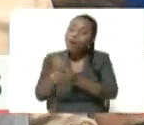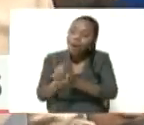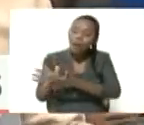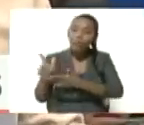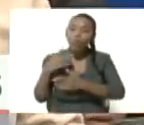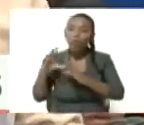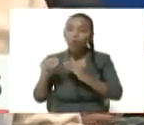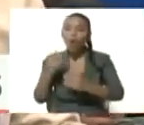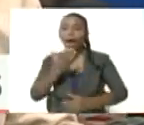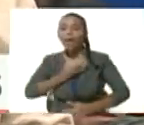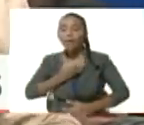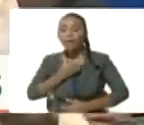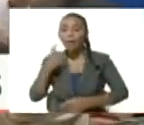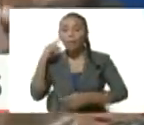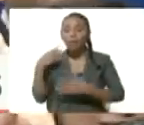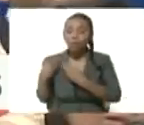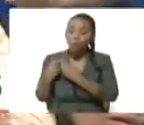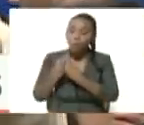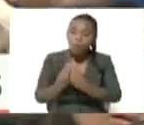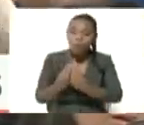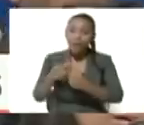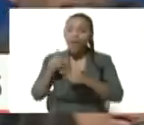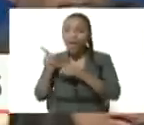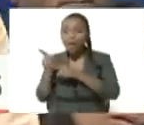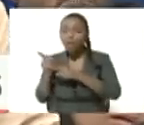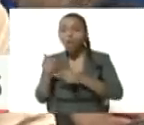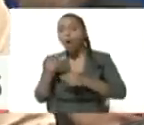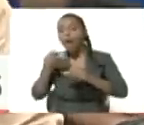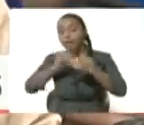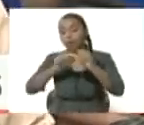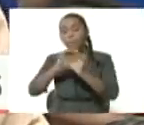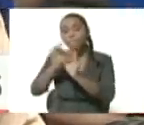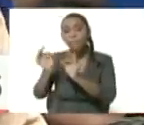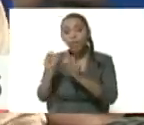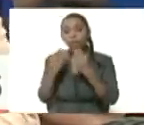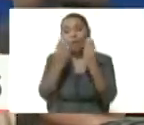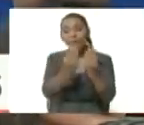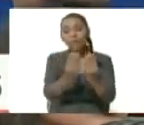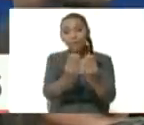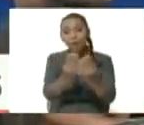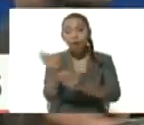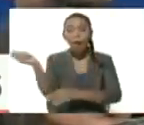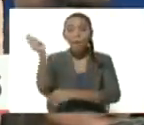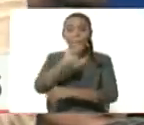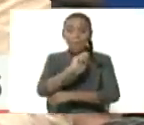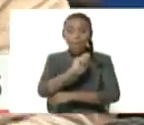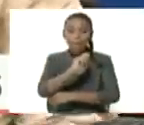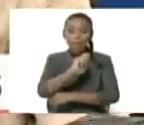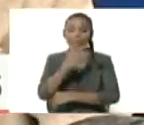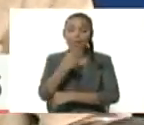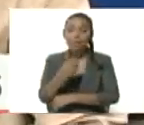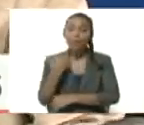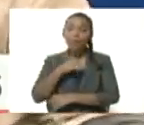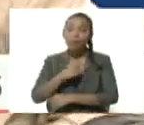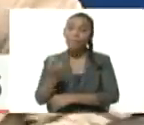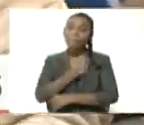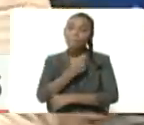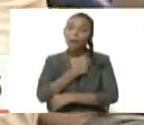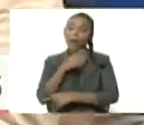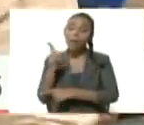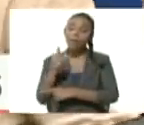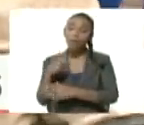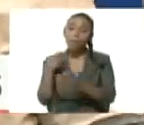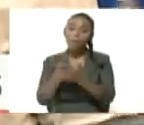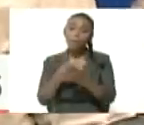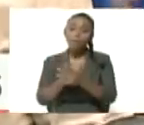alcaldías y nosotros lo vamos a acompañar, presidente. Y así como usted le dio ese Petro a nuestro pueblo durante el mes de diciembre, ahora que los comercios puedan pagarnos a nosotros esos impuestos y